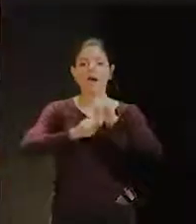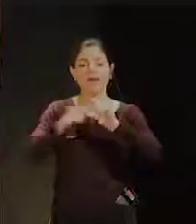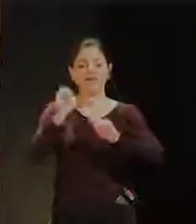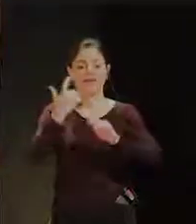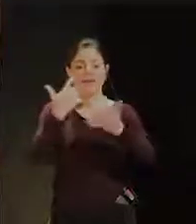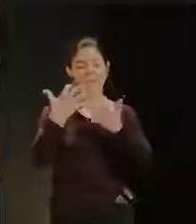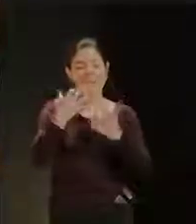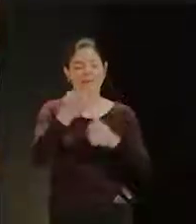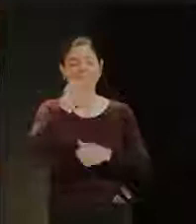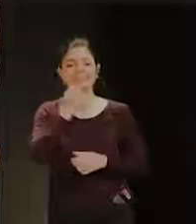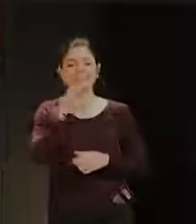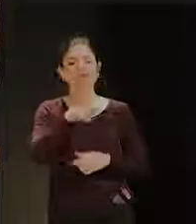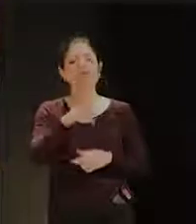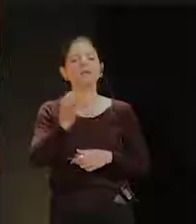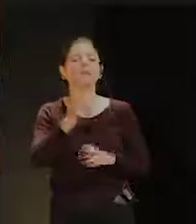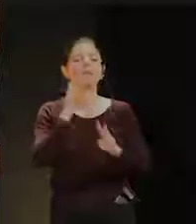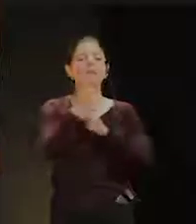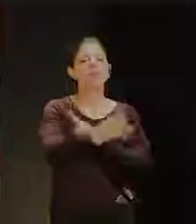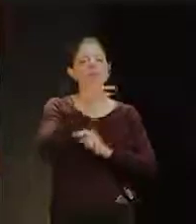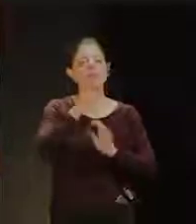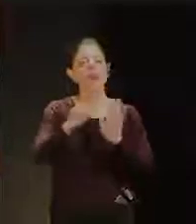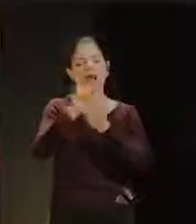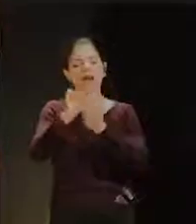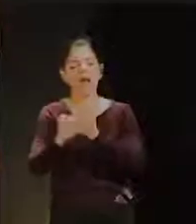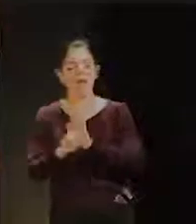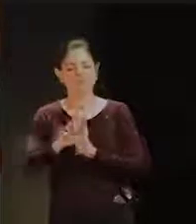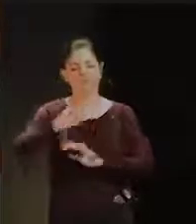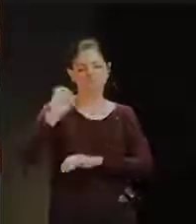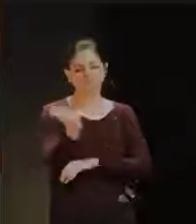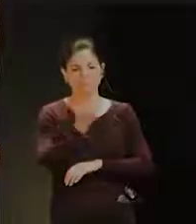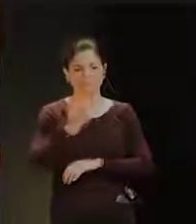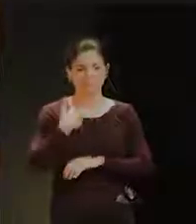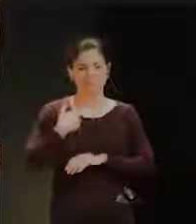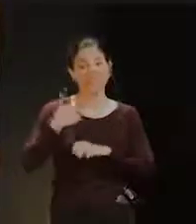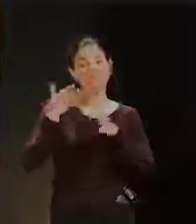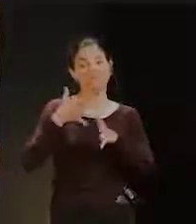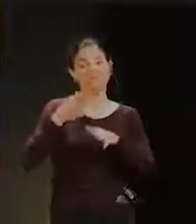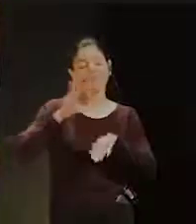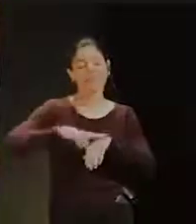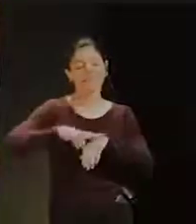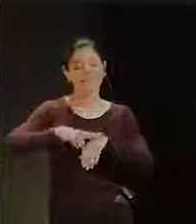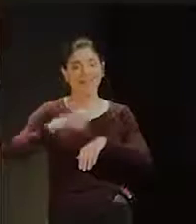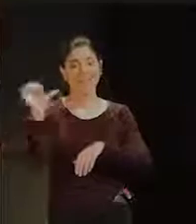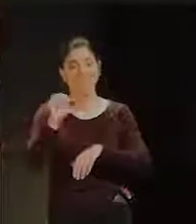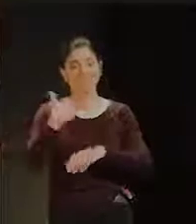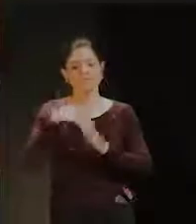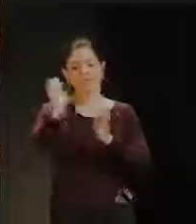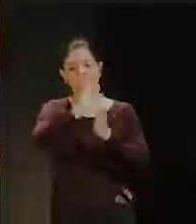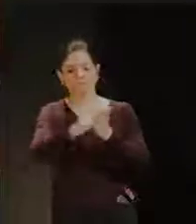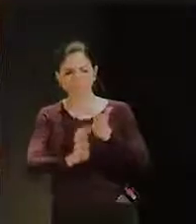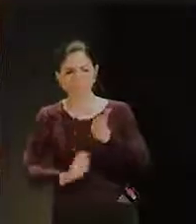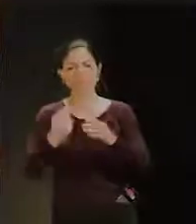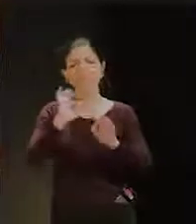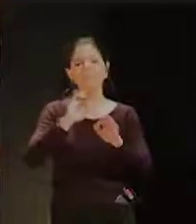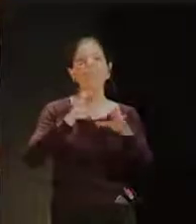Artística del Reino Unido en respuesta a una serie de artículos que nuestra consejera delegada Susana había escrito en